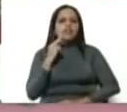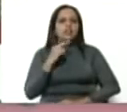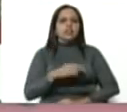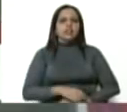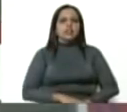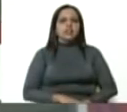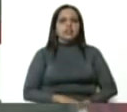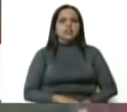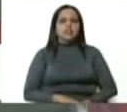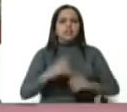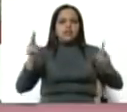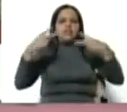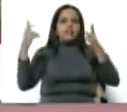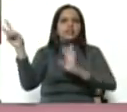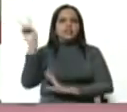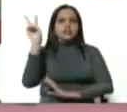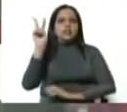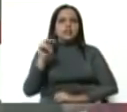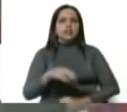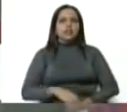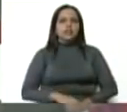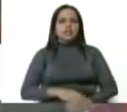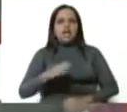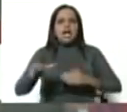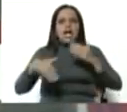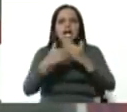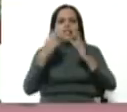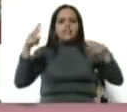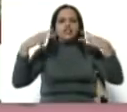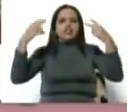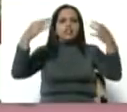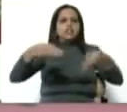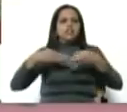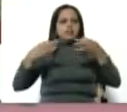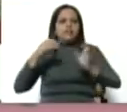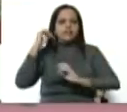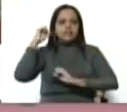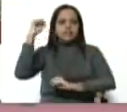¡Que viva Venezuela! ¡Hasta la victoria siempre!